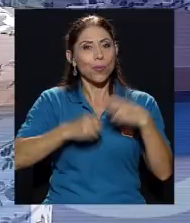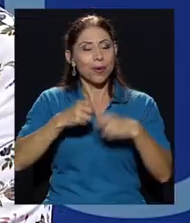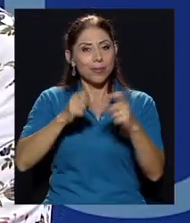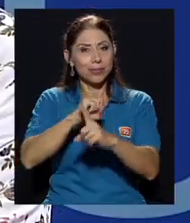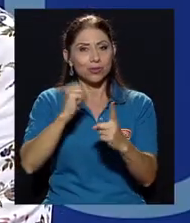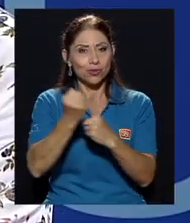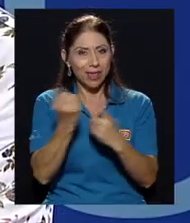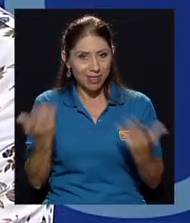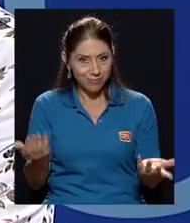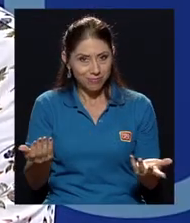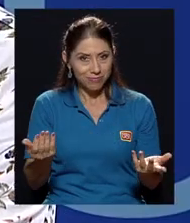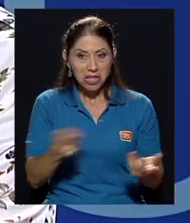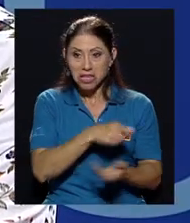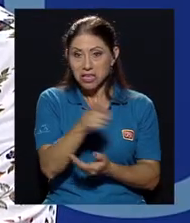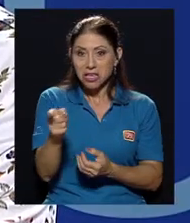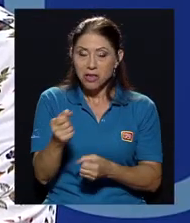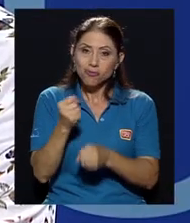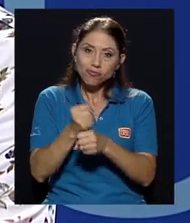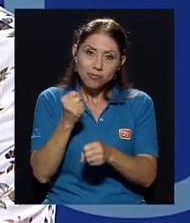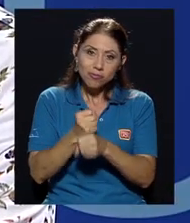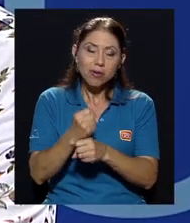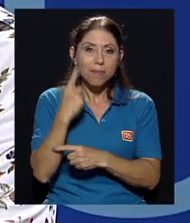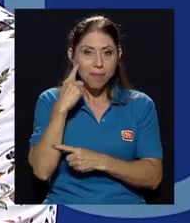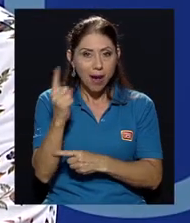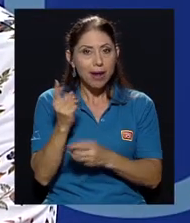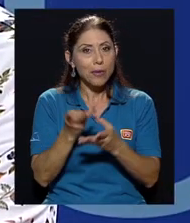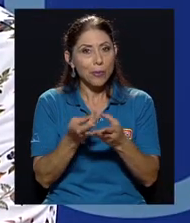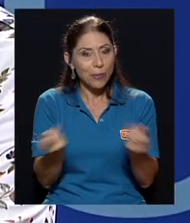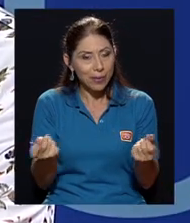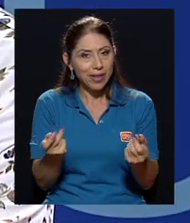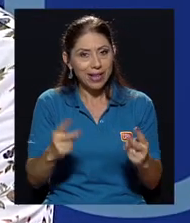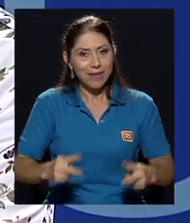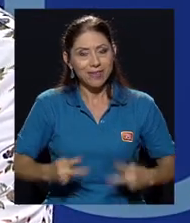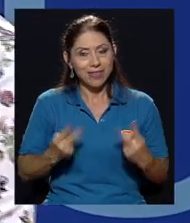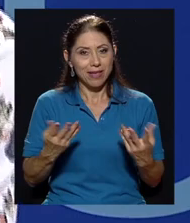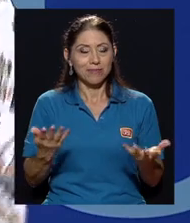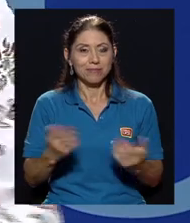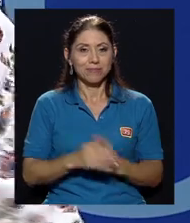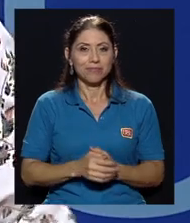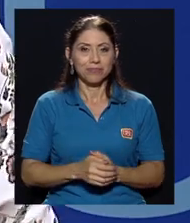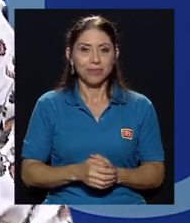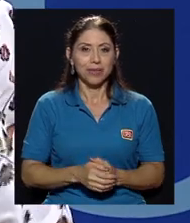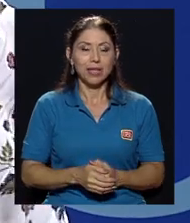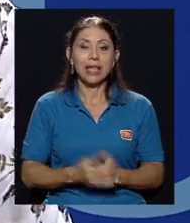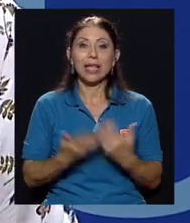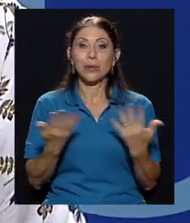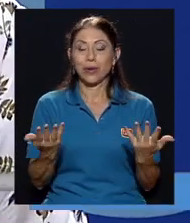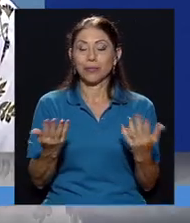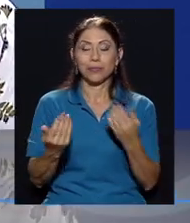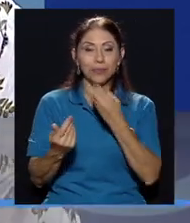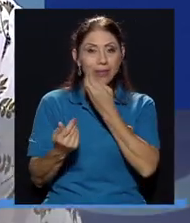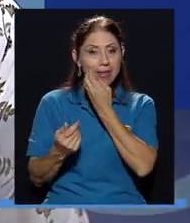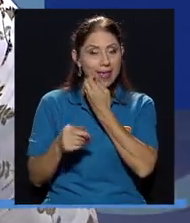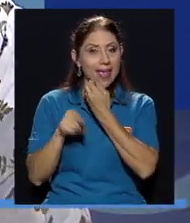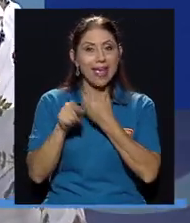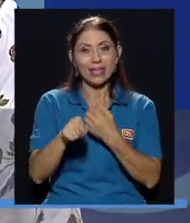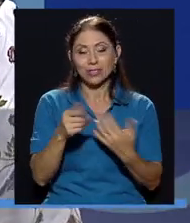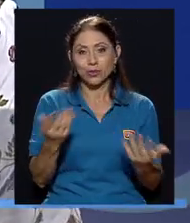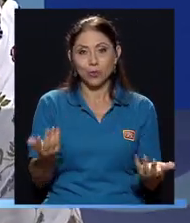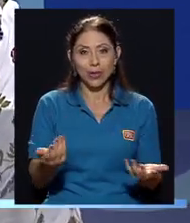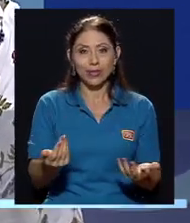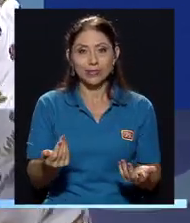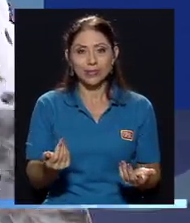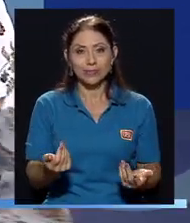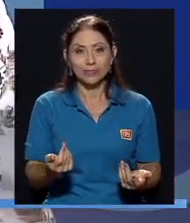y ponen su grano de arena para para movernos en la vida de la solución y precisamente marianela esto es